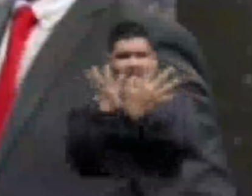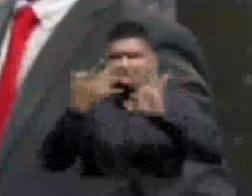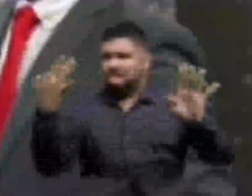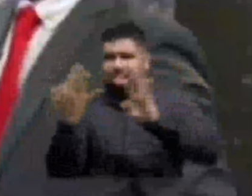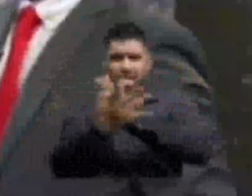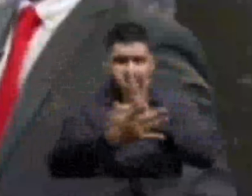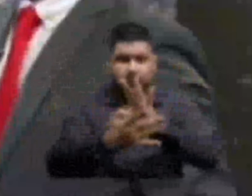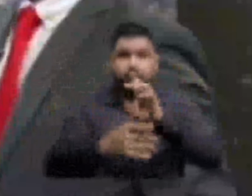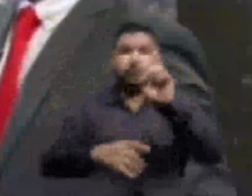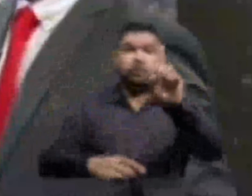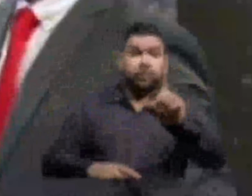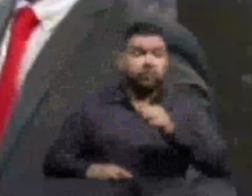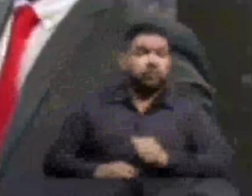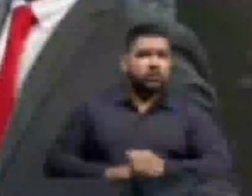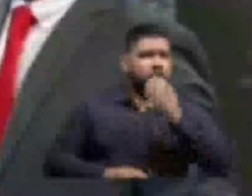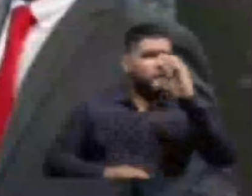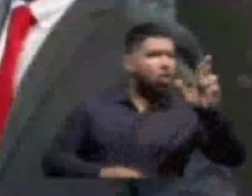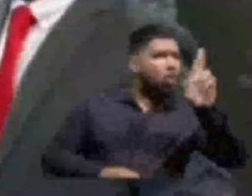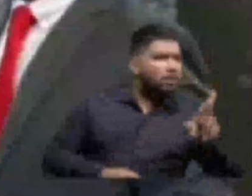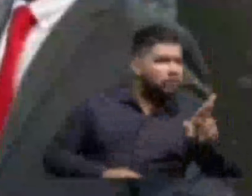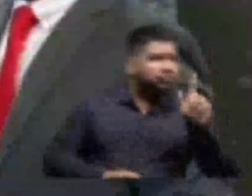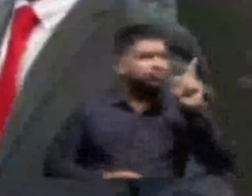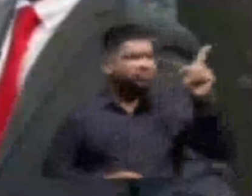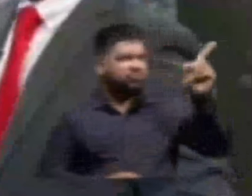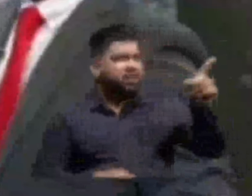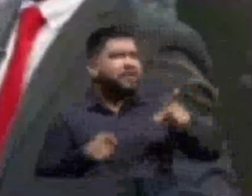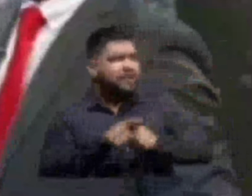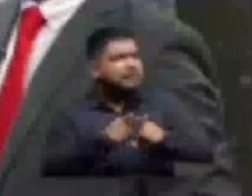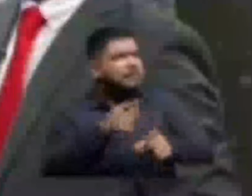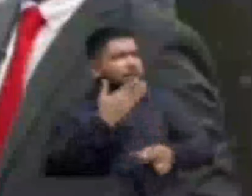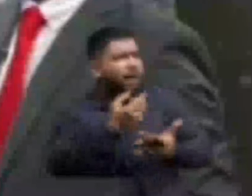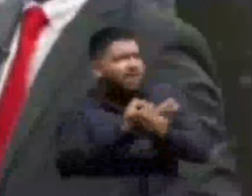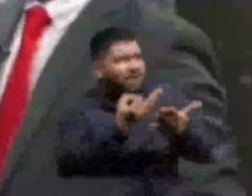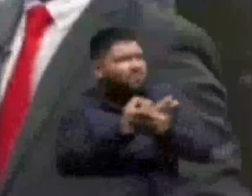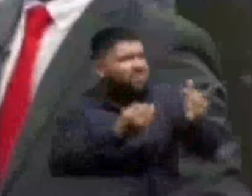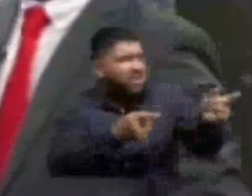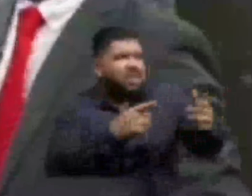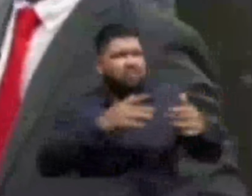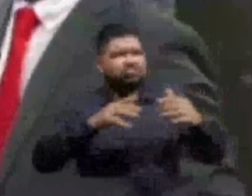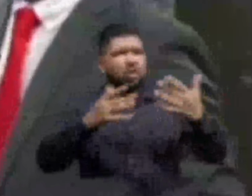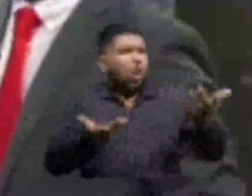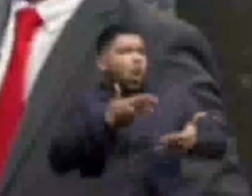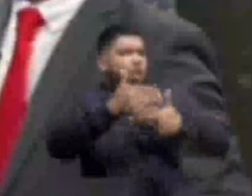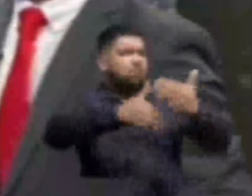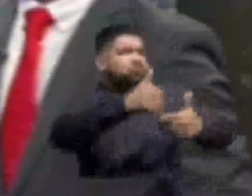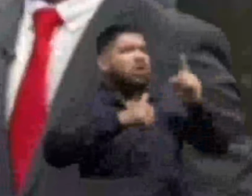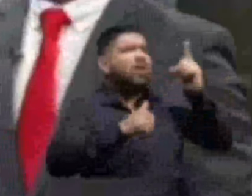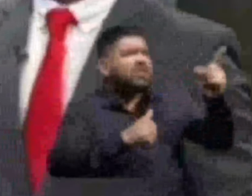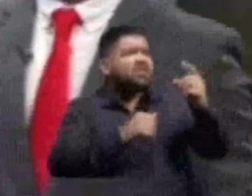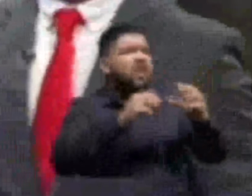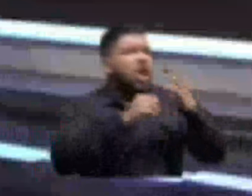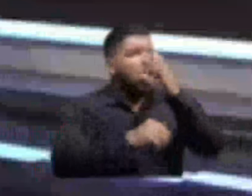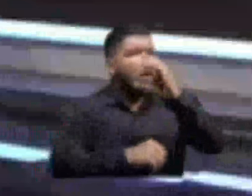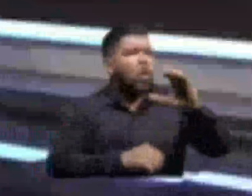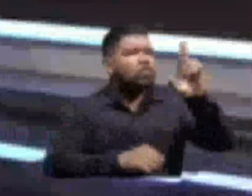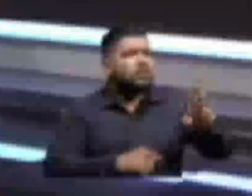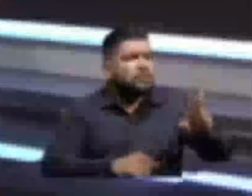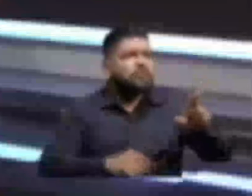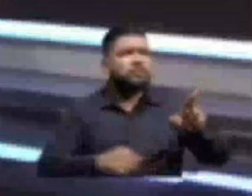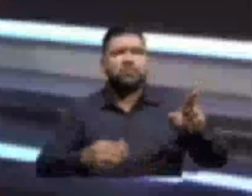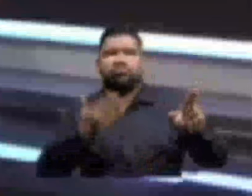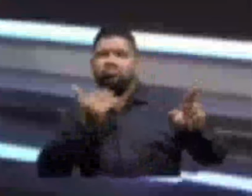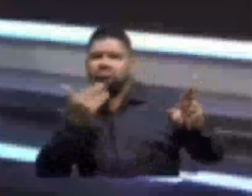Rica tenemos frontera y allá también está el servicio nacional de fronteras cómo es ese proceso en esa parte del país bien Son dos fronteras totalmente